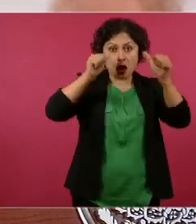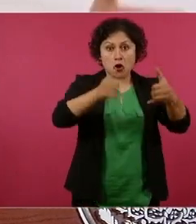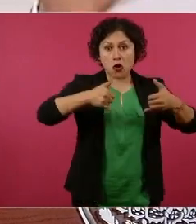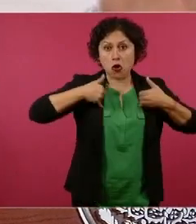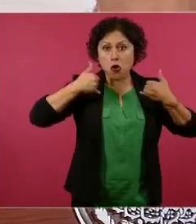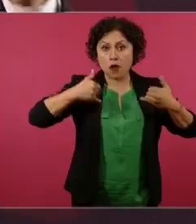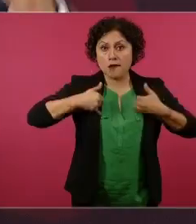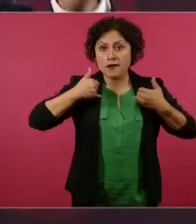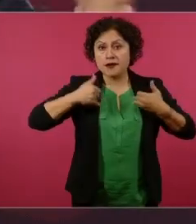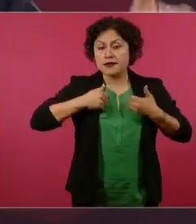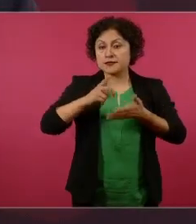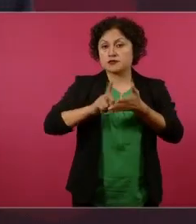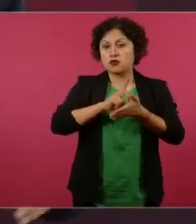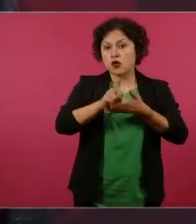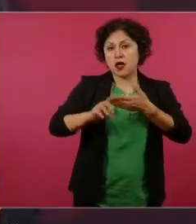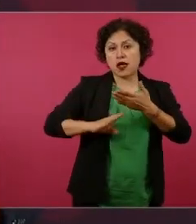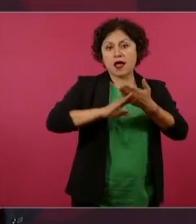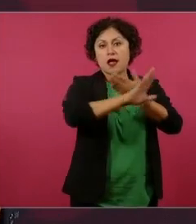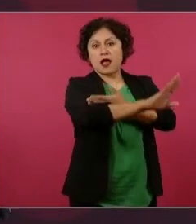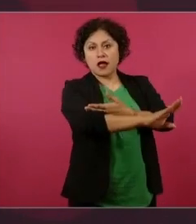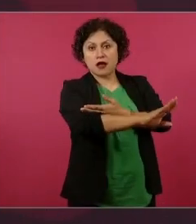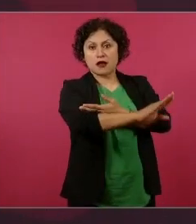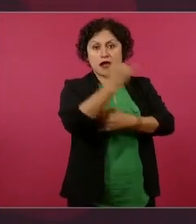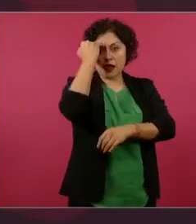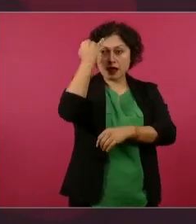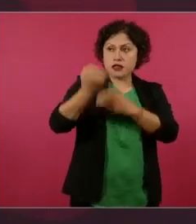y van a presentar una alternativa. No,